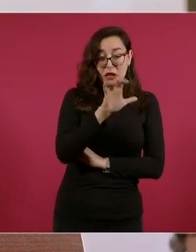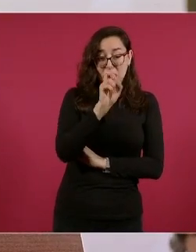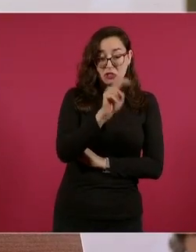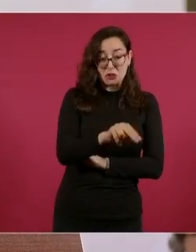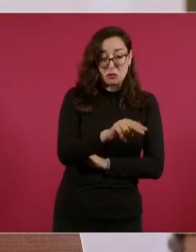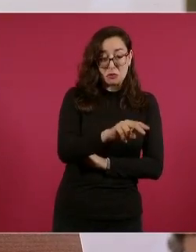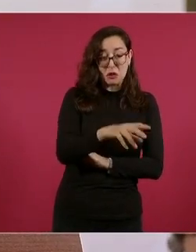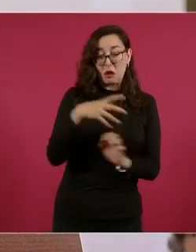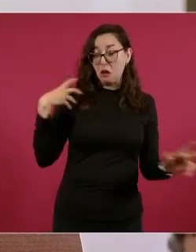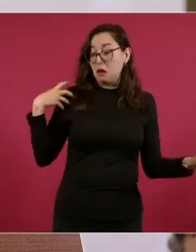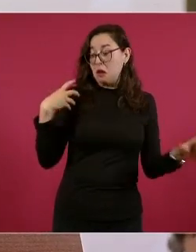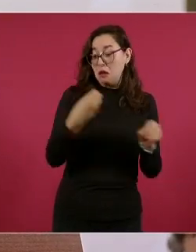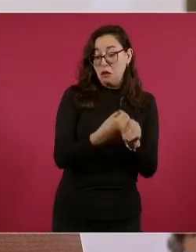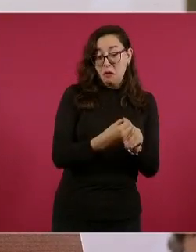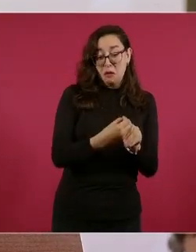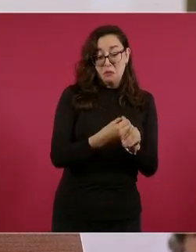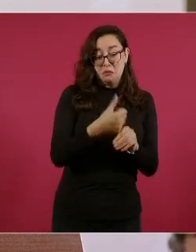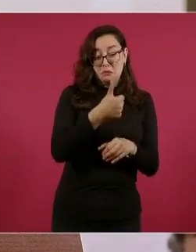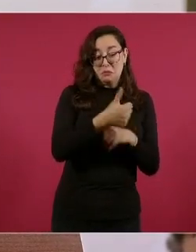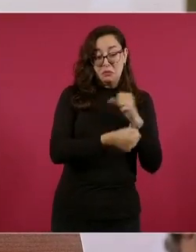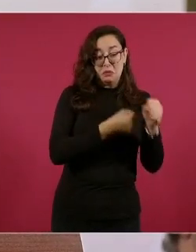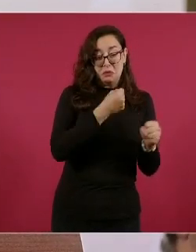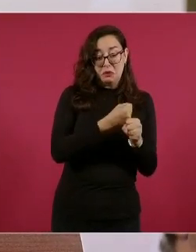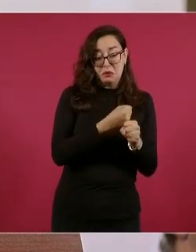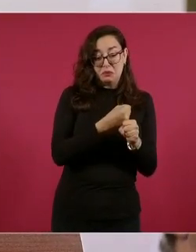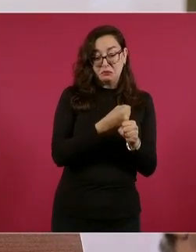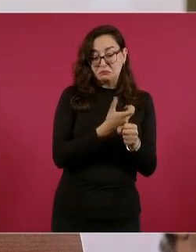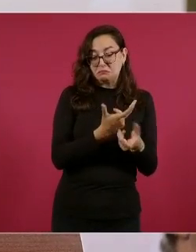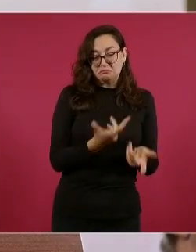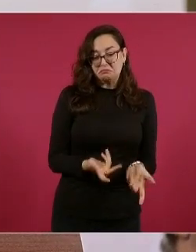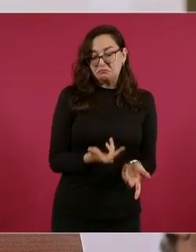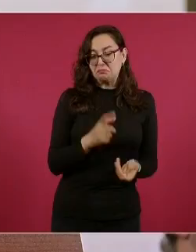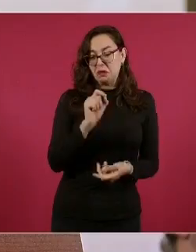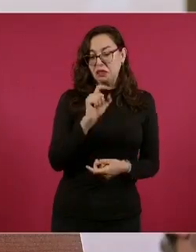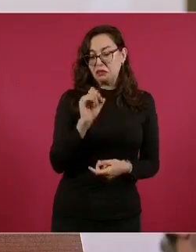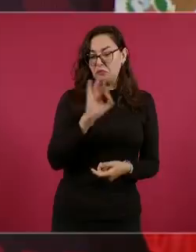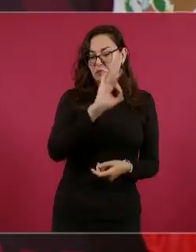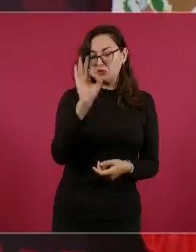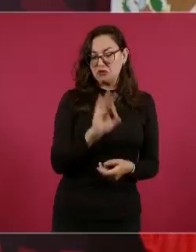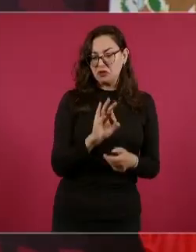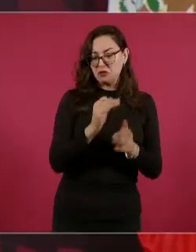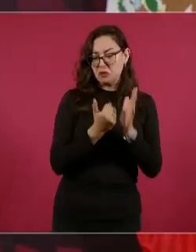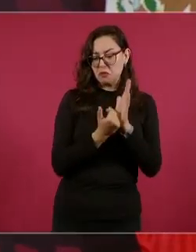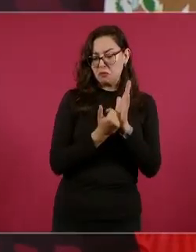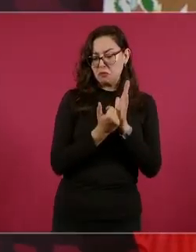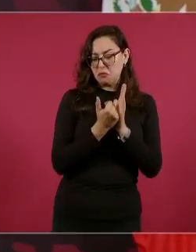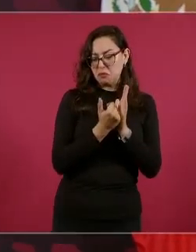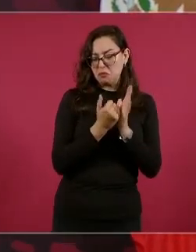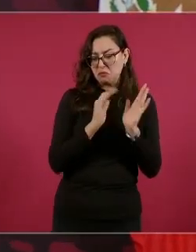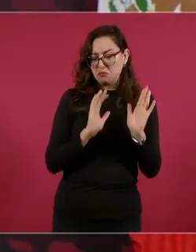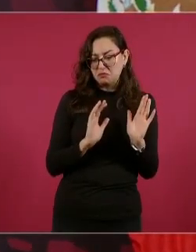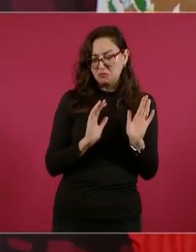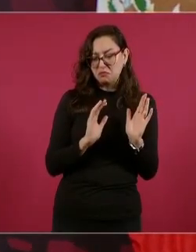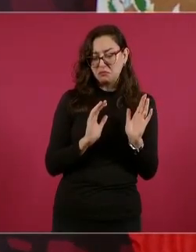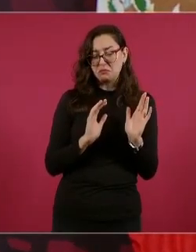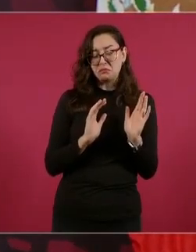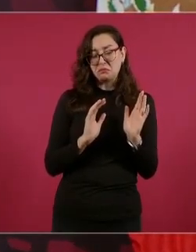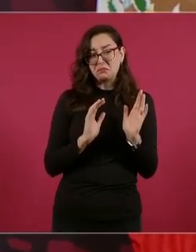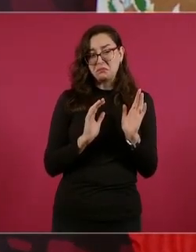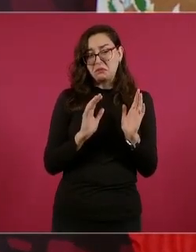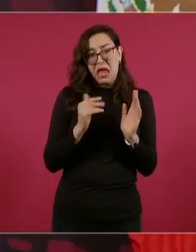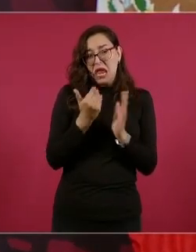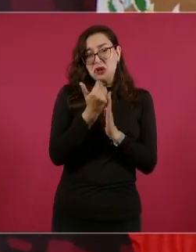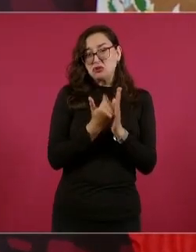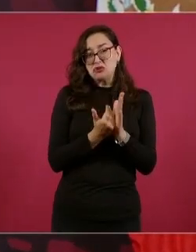en el sexenio? Cuando mucho 20, en